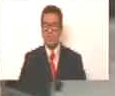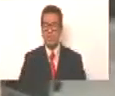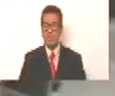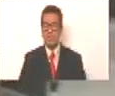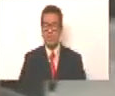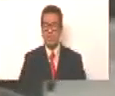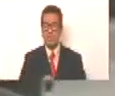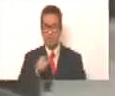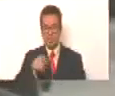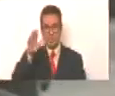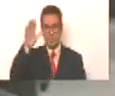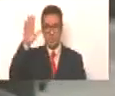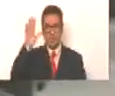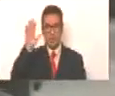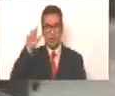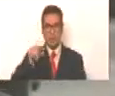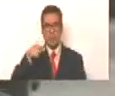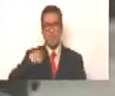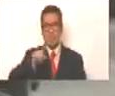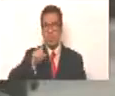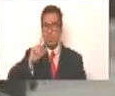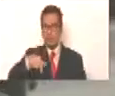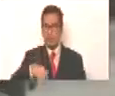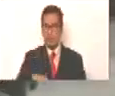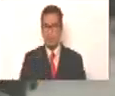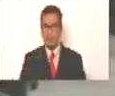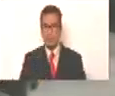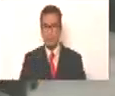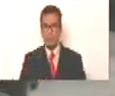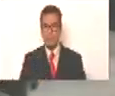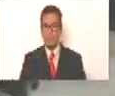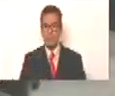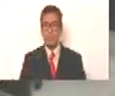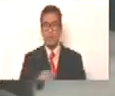comprometió, pero él también nos cumplió.